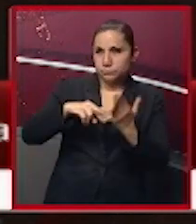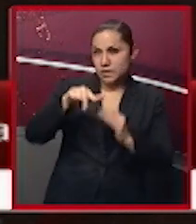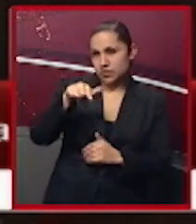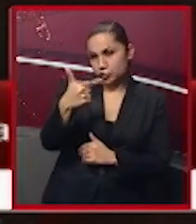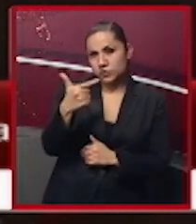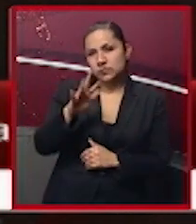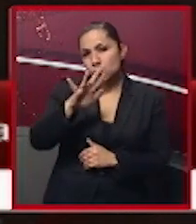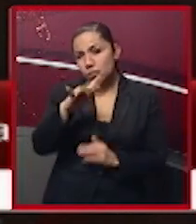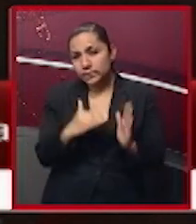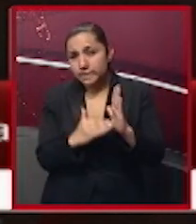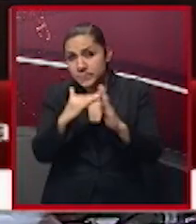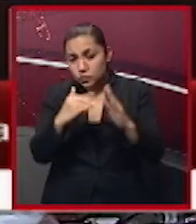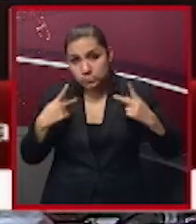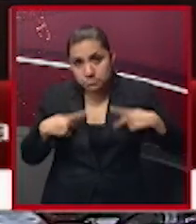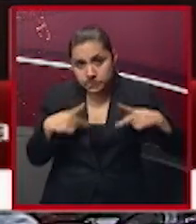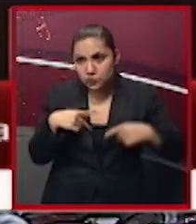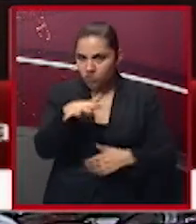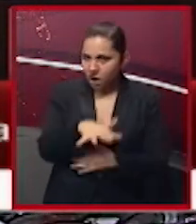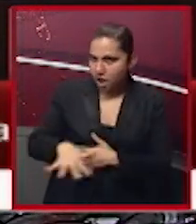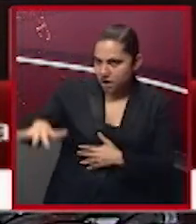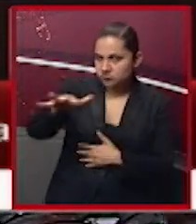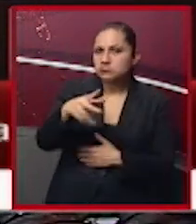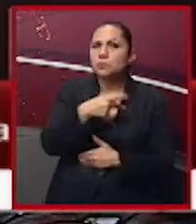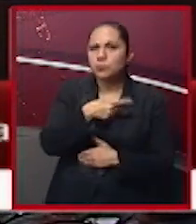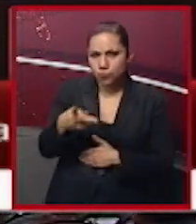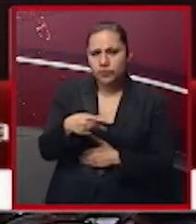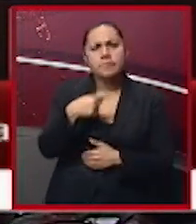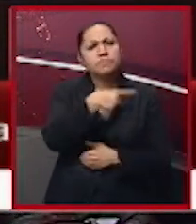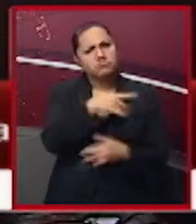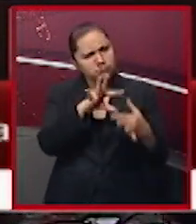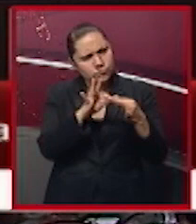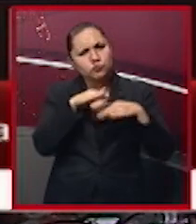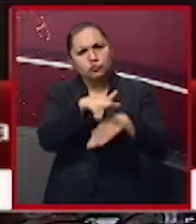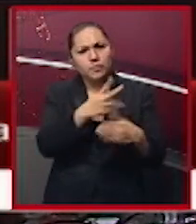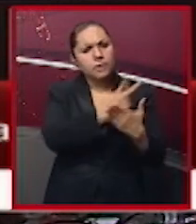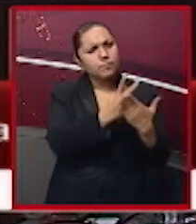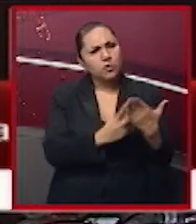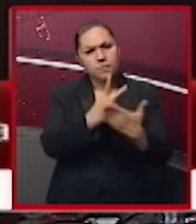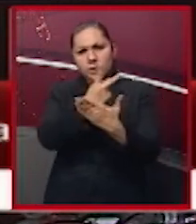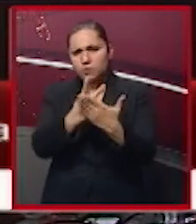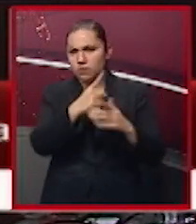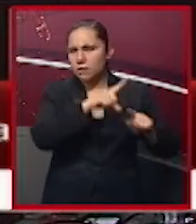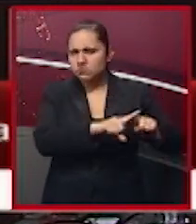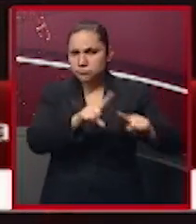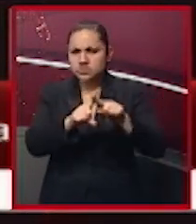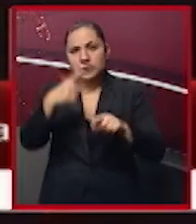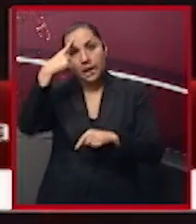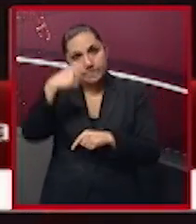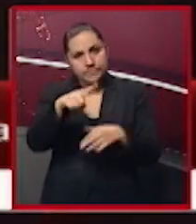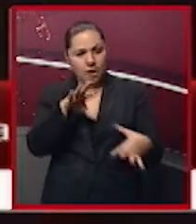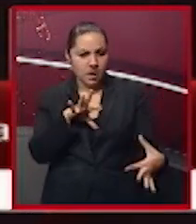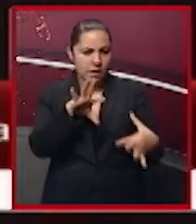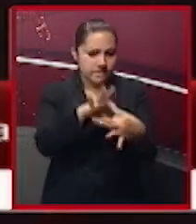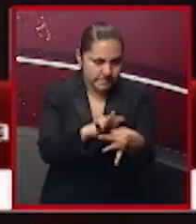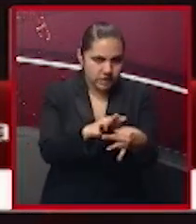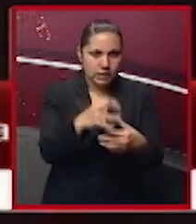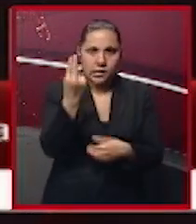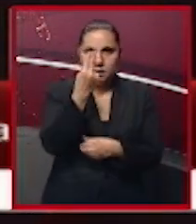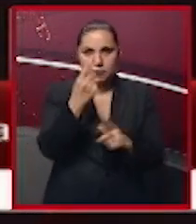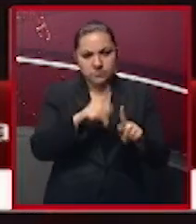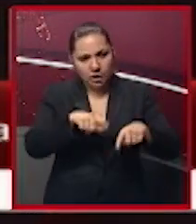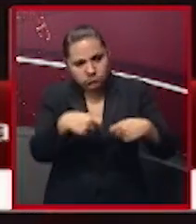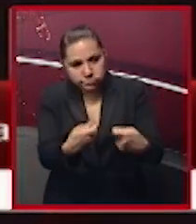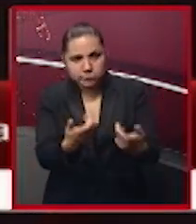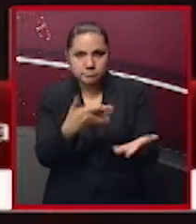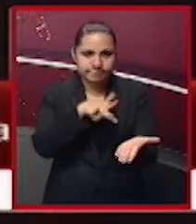se encontraban en situación de pobreza. Habló de los programas de desarrollo social que tienen como objetivo dotar de herramientas necesarias que permitan salir de esta